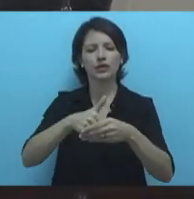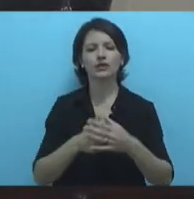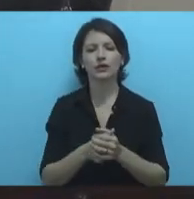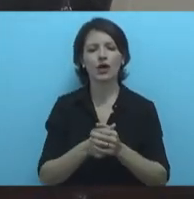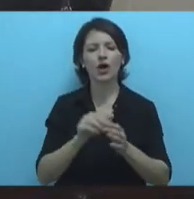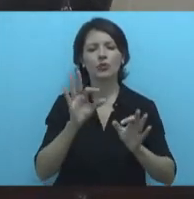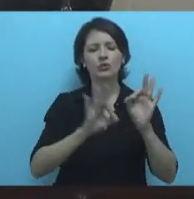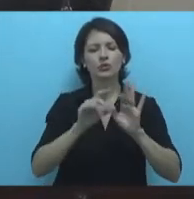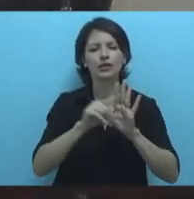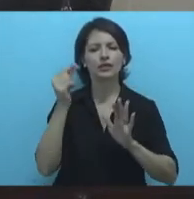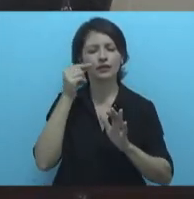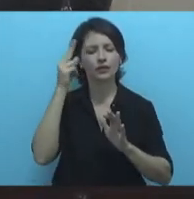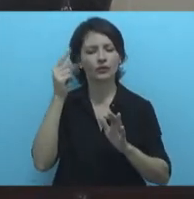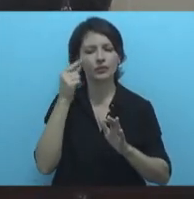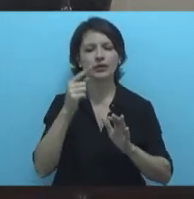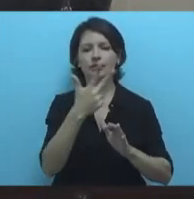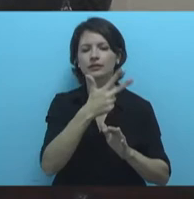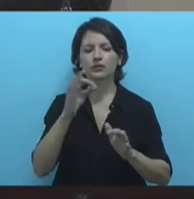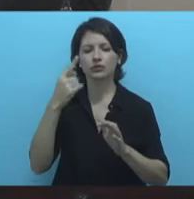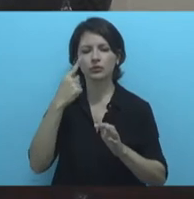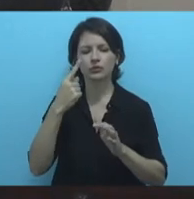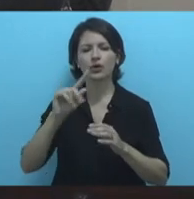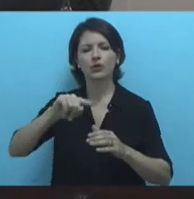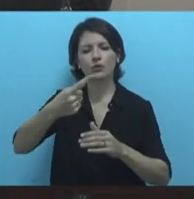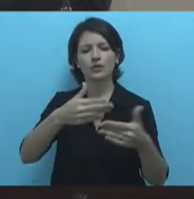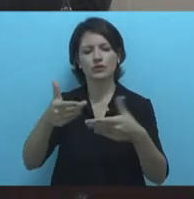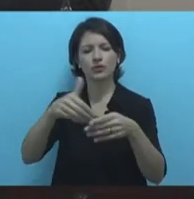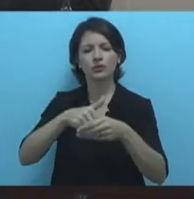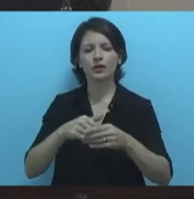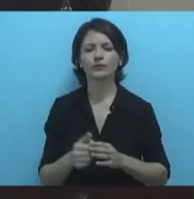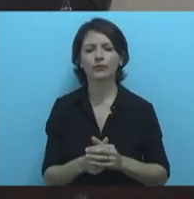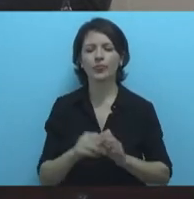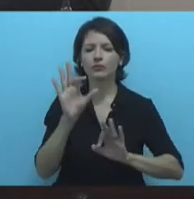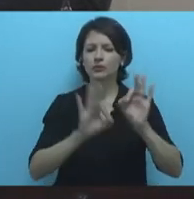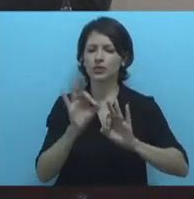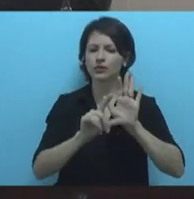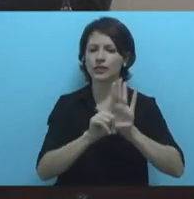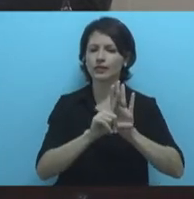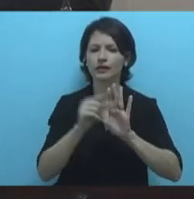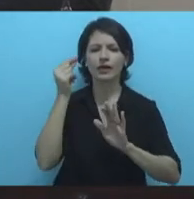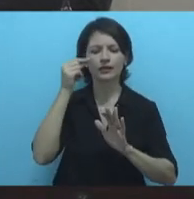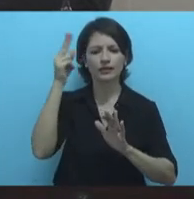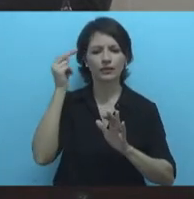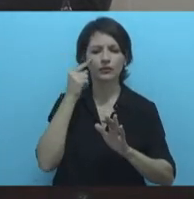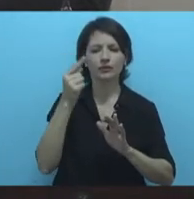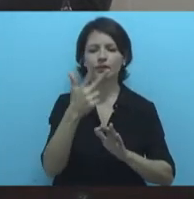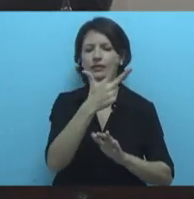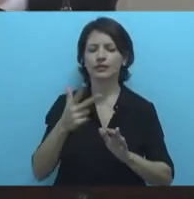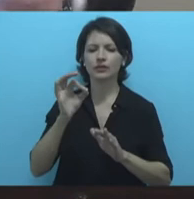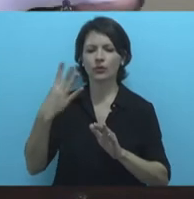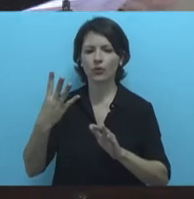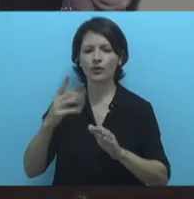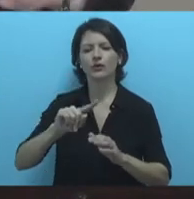39 mil 201 preferencia para una sesión el punto 34 proyecto de ley 39 mil 304